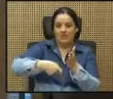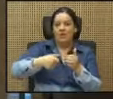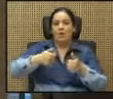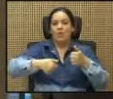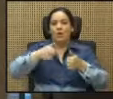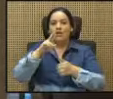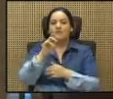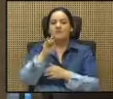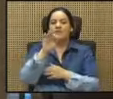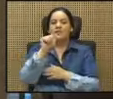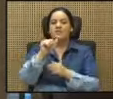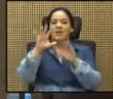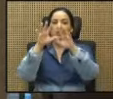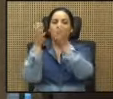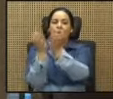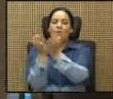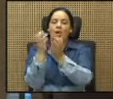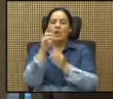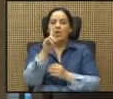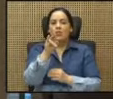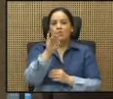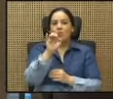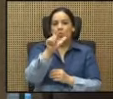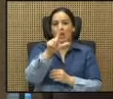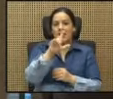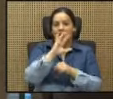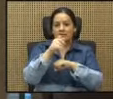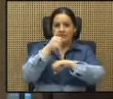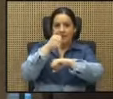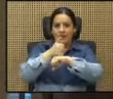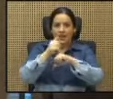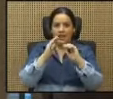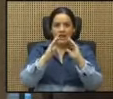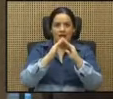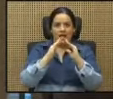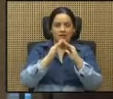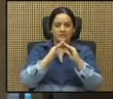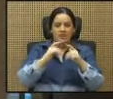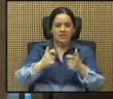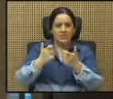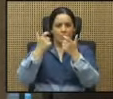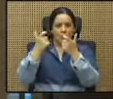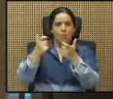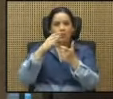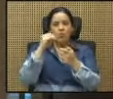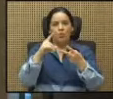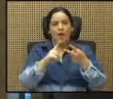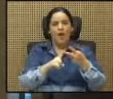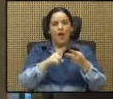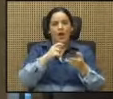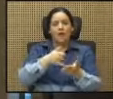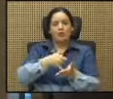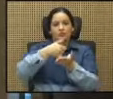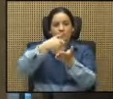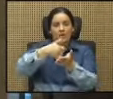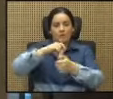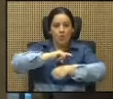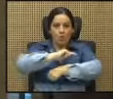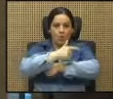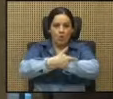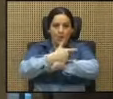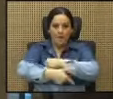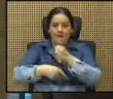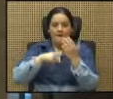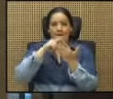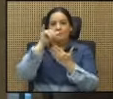dual, impuesto a las casas de lujo, impuestos a los premios de la lotería, el proyecto de